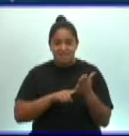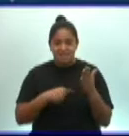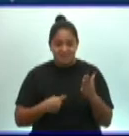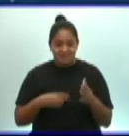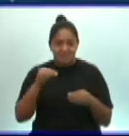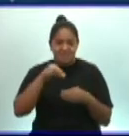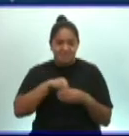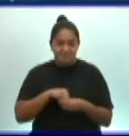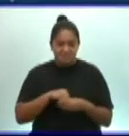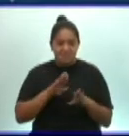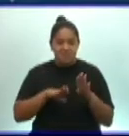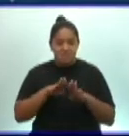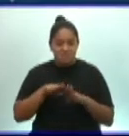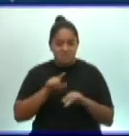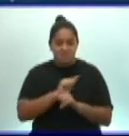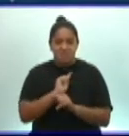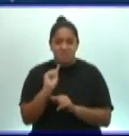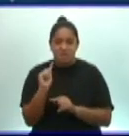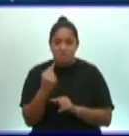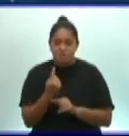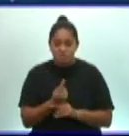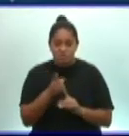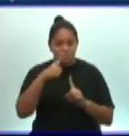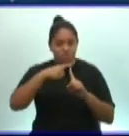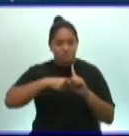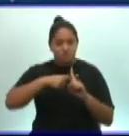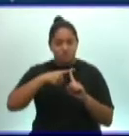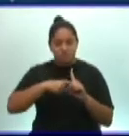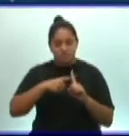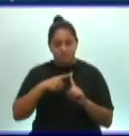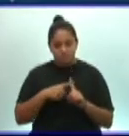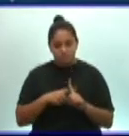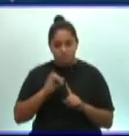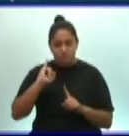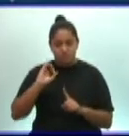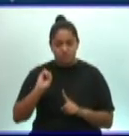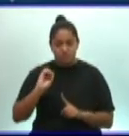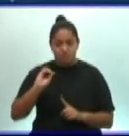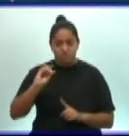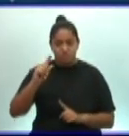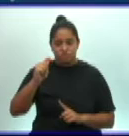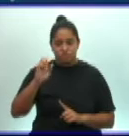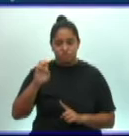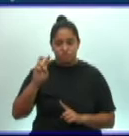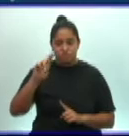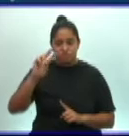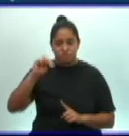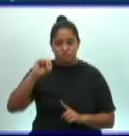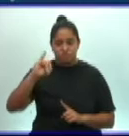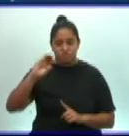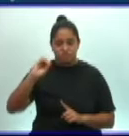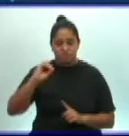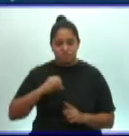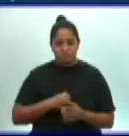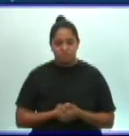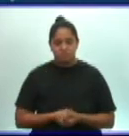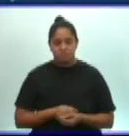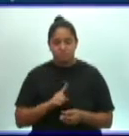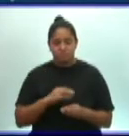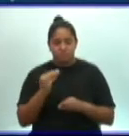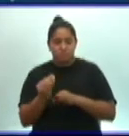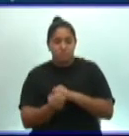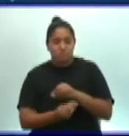depende única y exclusivamente de la temperatura, el proceso isotérmico, la energía interna permanece constante. Por tanto, su